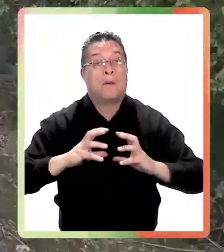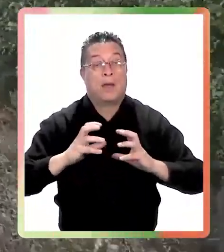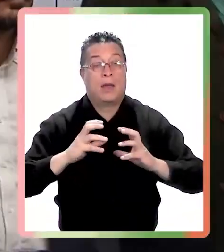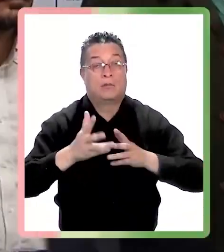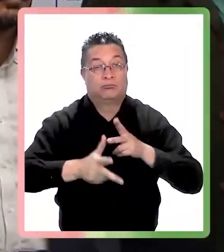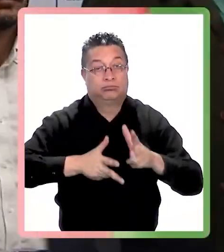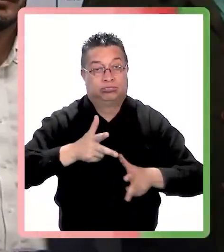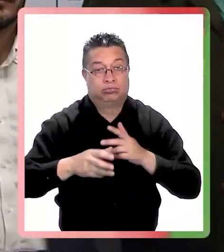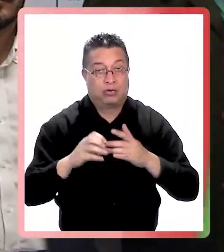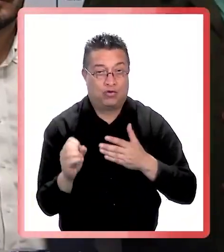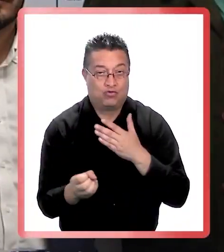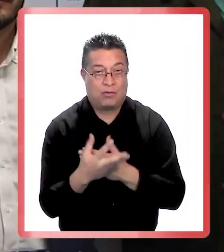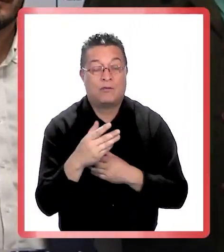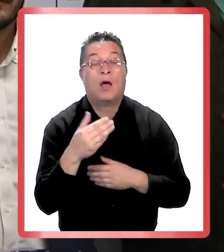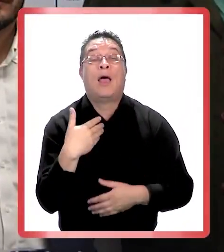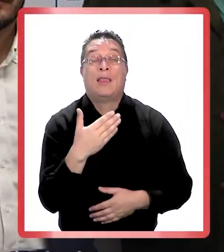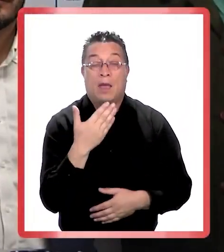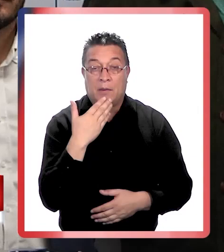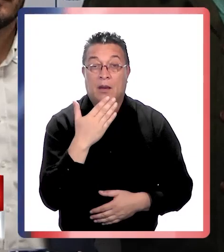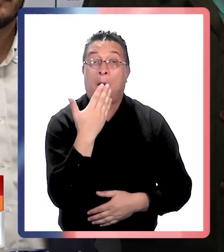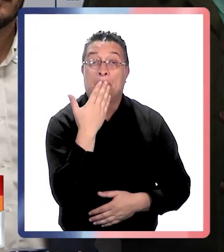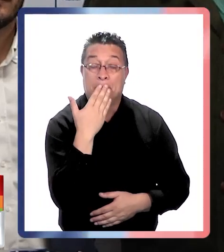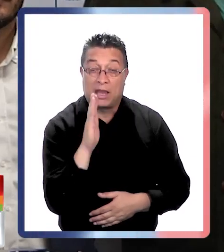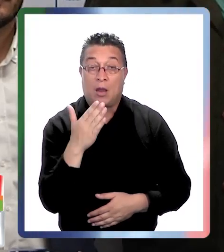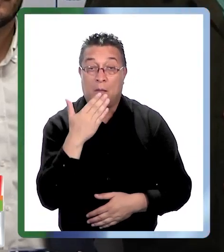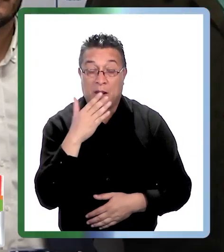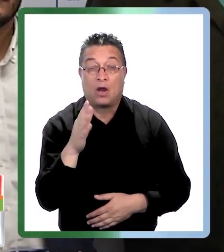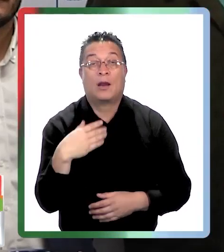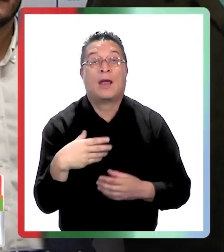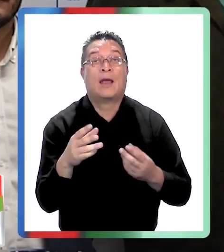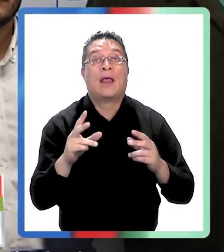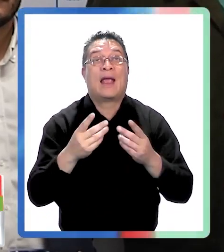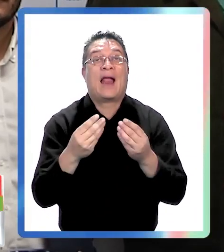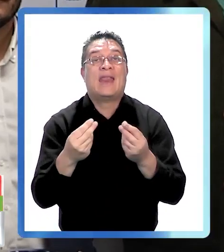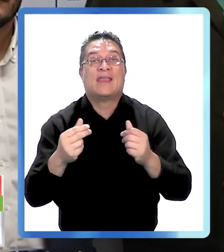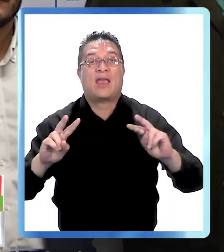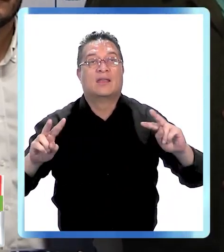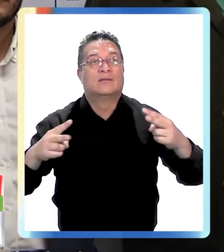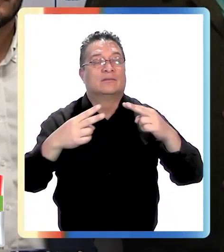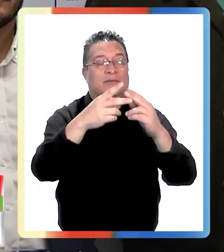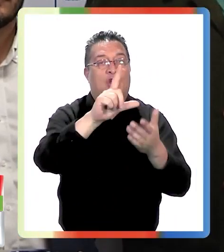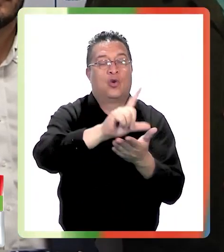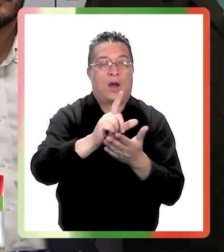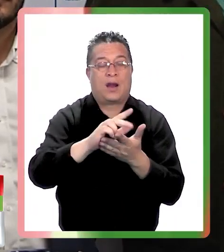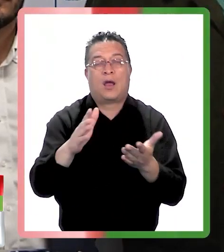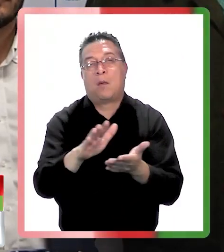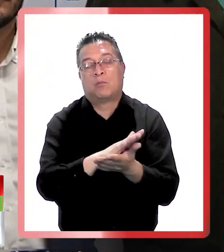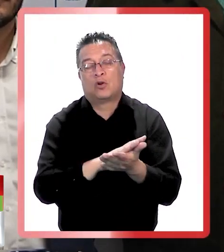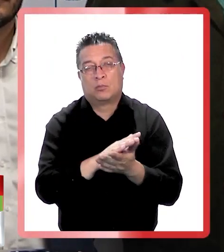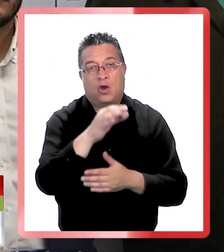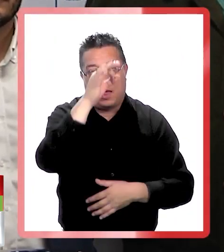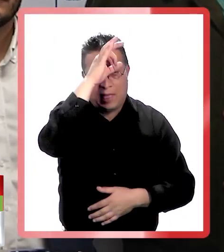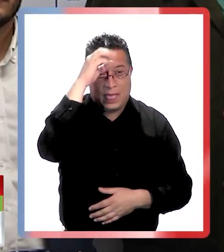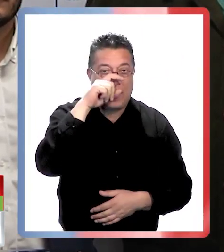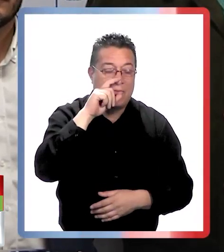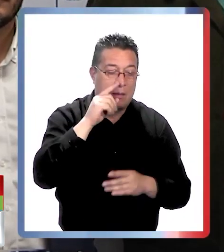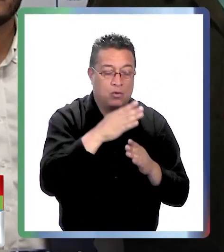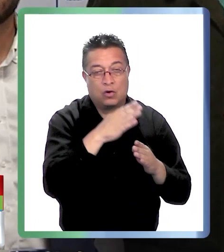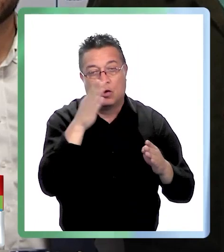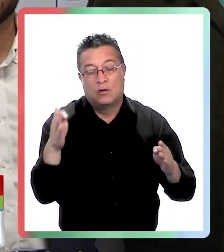maquinaria. También estamos trabajando en la mejora de la calidad de la infraestructura. por ejemplo, entre Temuco